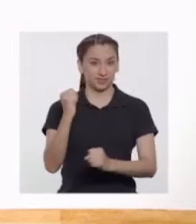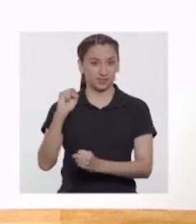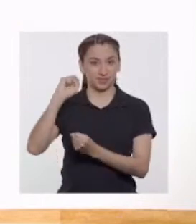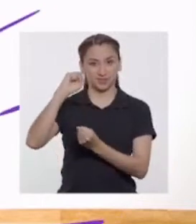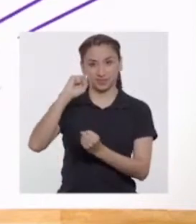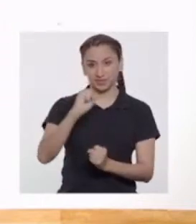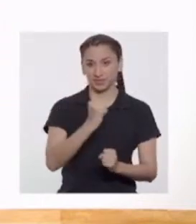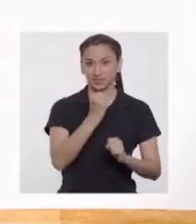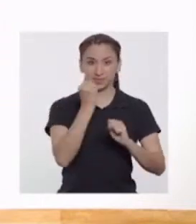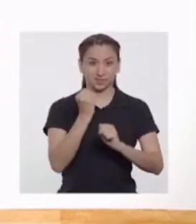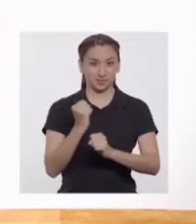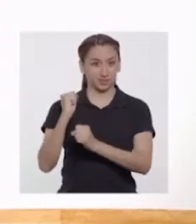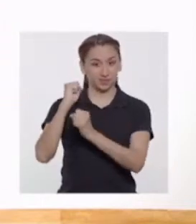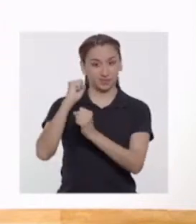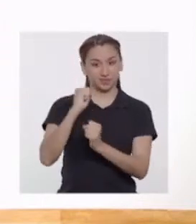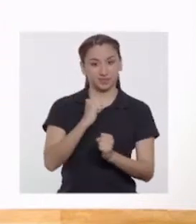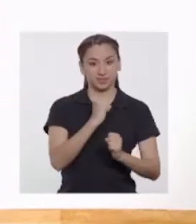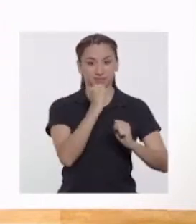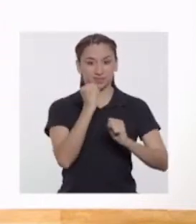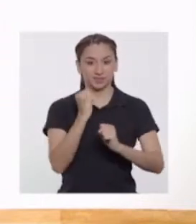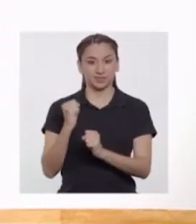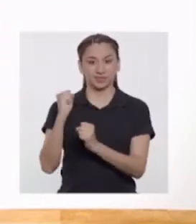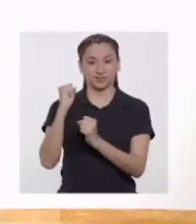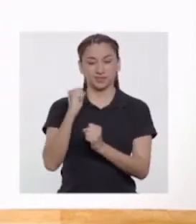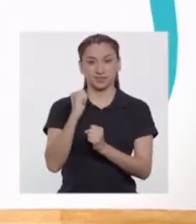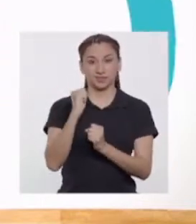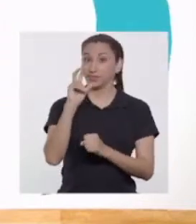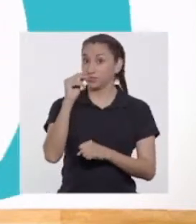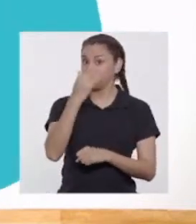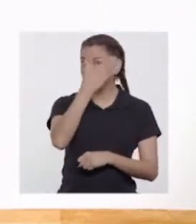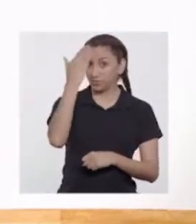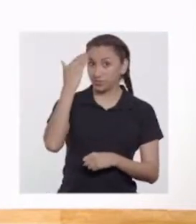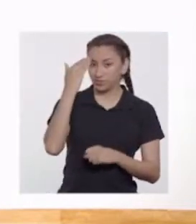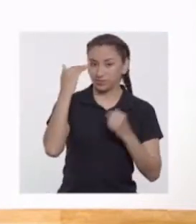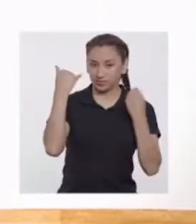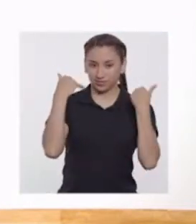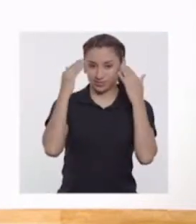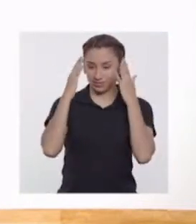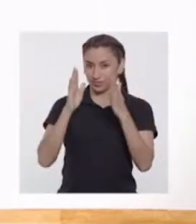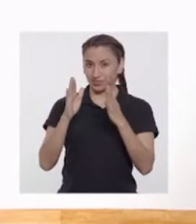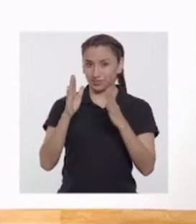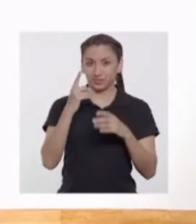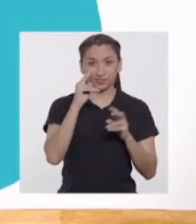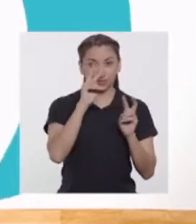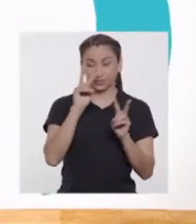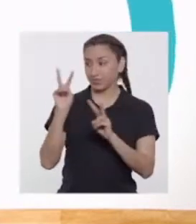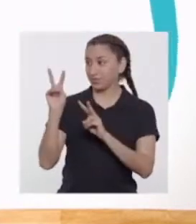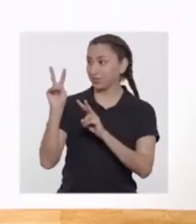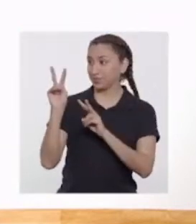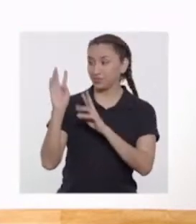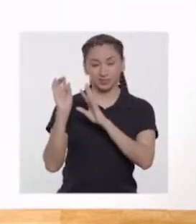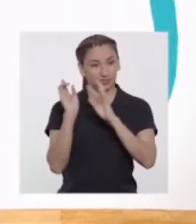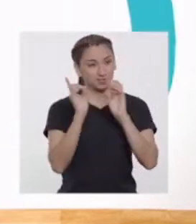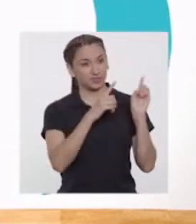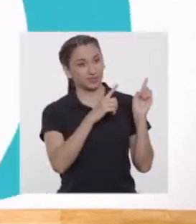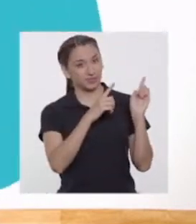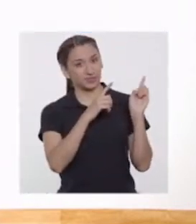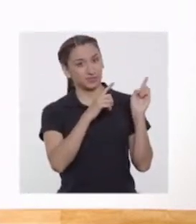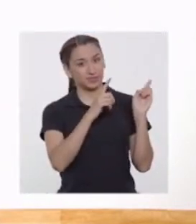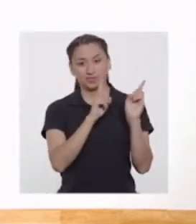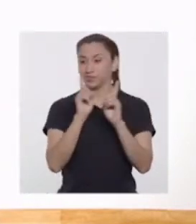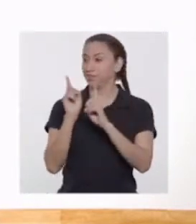lado a lado. No te olvides, miramos por dónde vamos a limpiar. Miro a un lado, miro al otro lado.